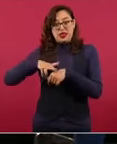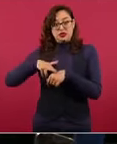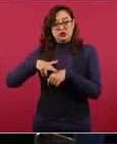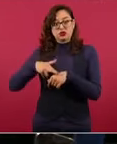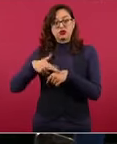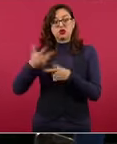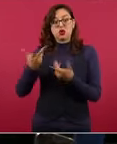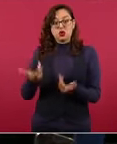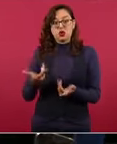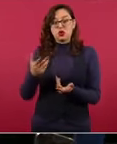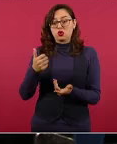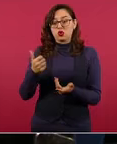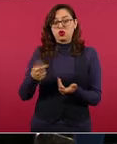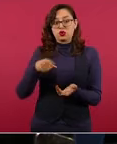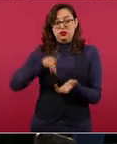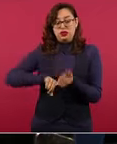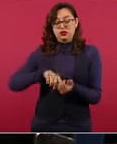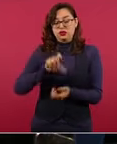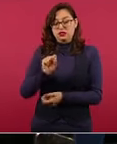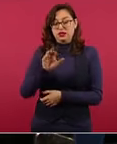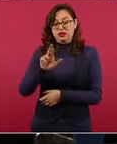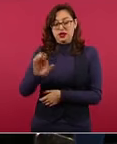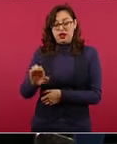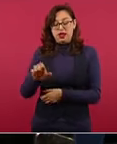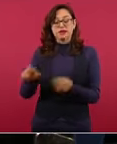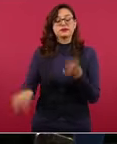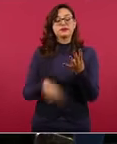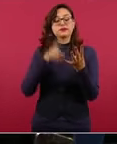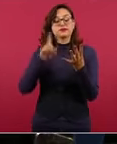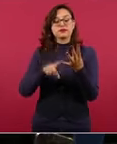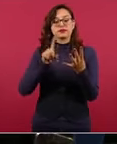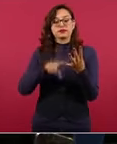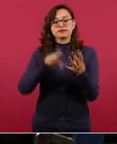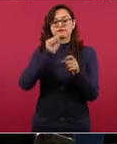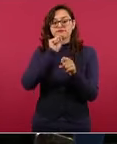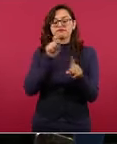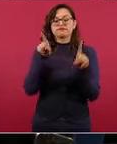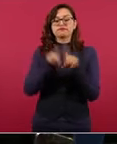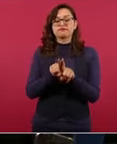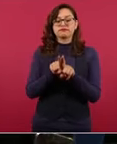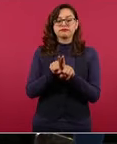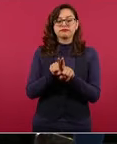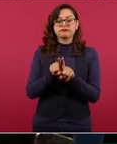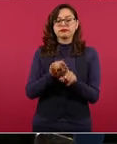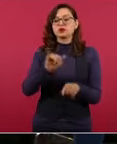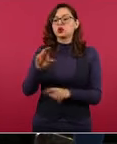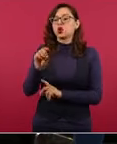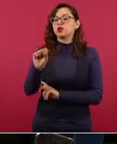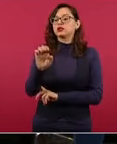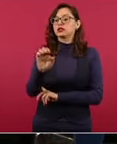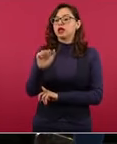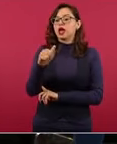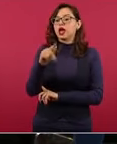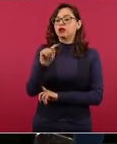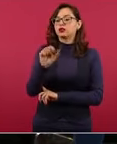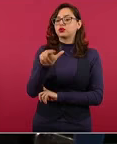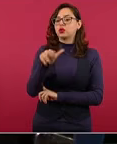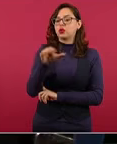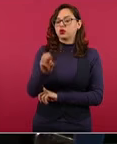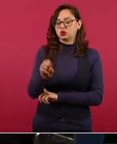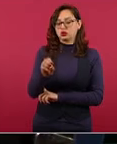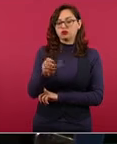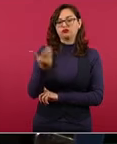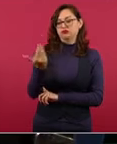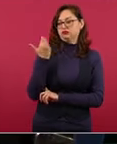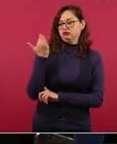y recursos materiales de la secretaria de relaciones exteriores y también el auditor general de entonces josé antonio domínguez carvalho quien además